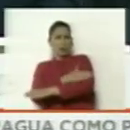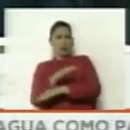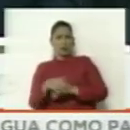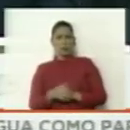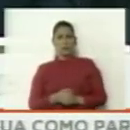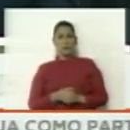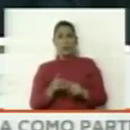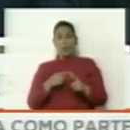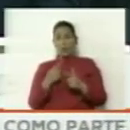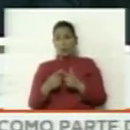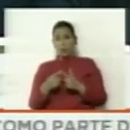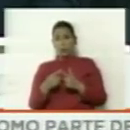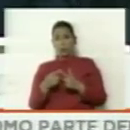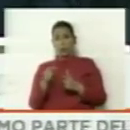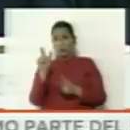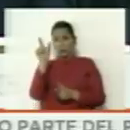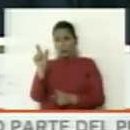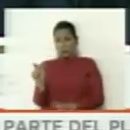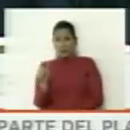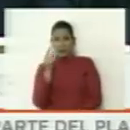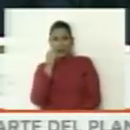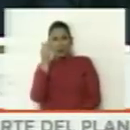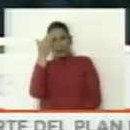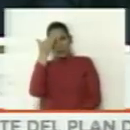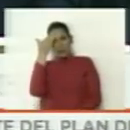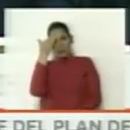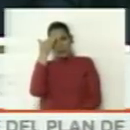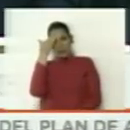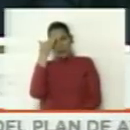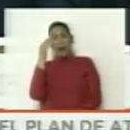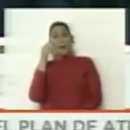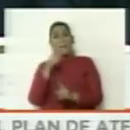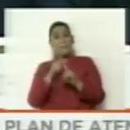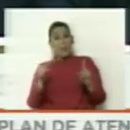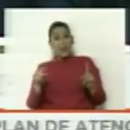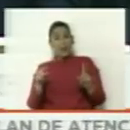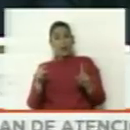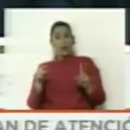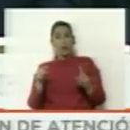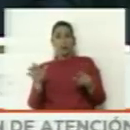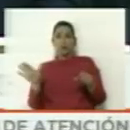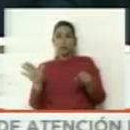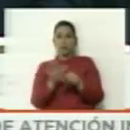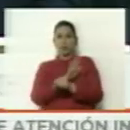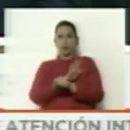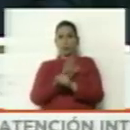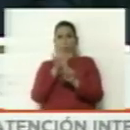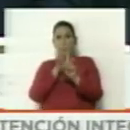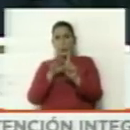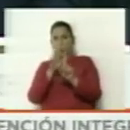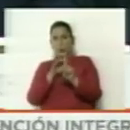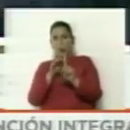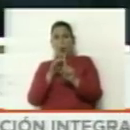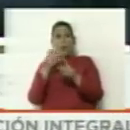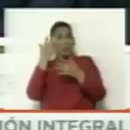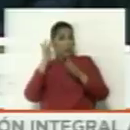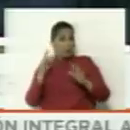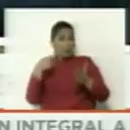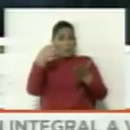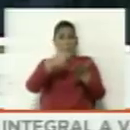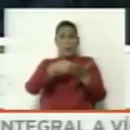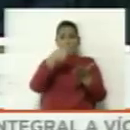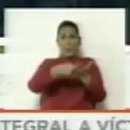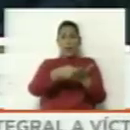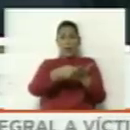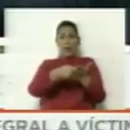Resulta que este señor no solamente sabía, sino que para tapar el escándalo fue a pagar con un supuesto cheque personal y